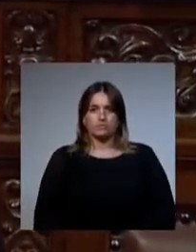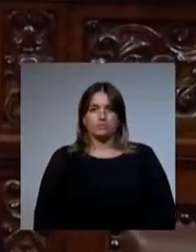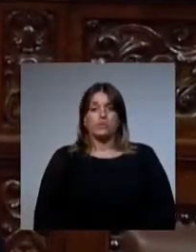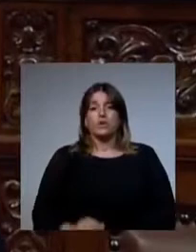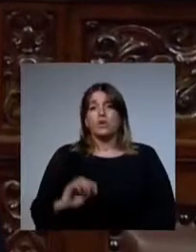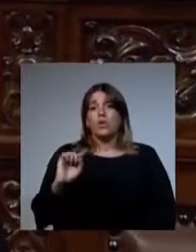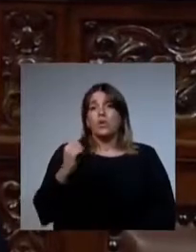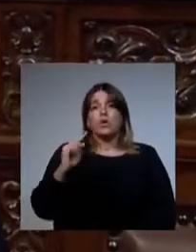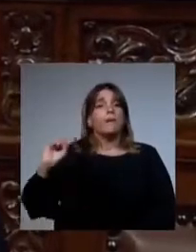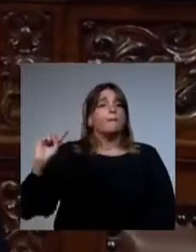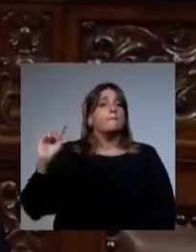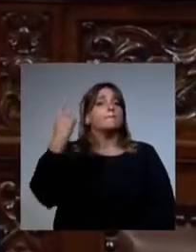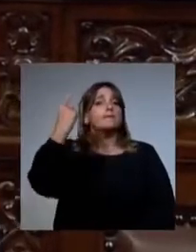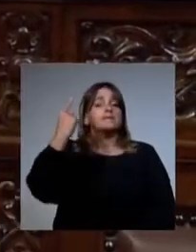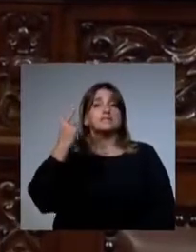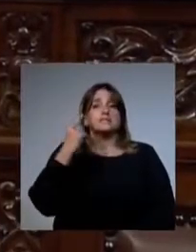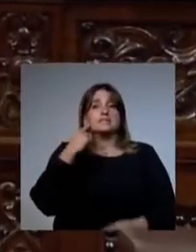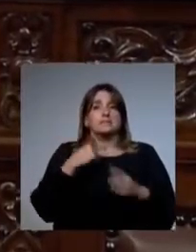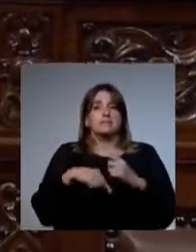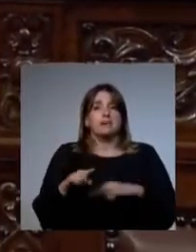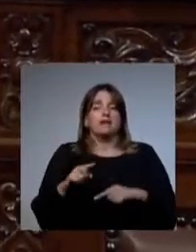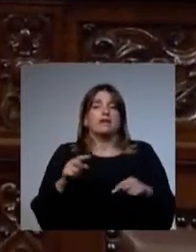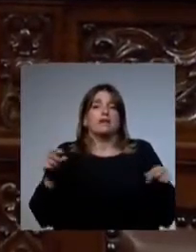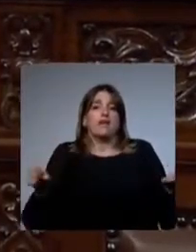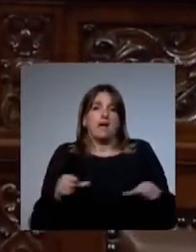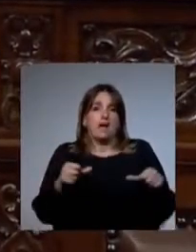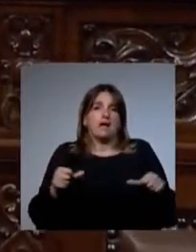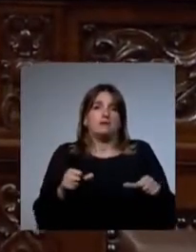Uno de los principales ejes estuvo también